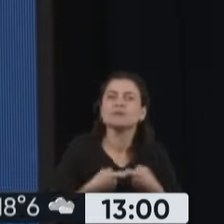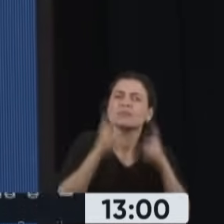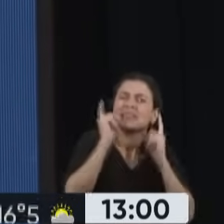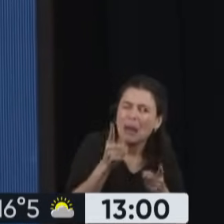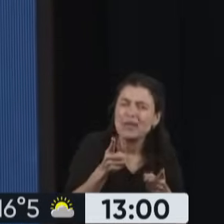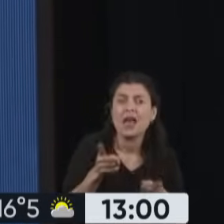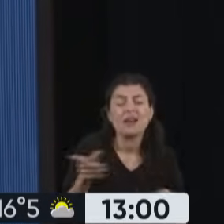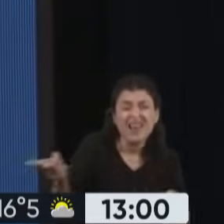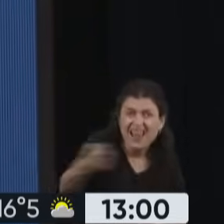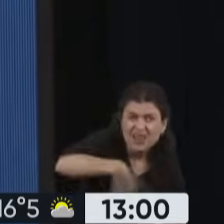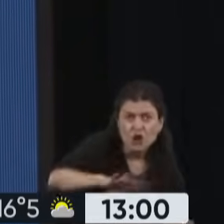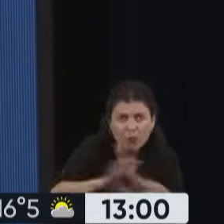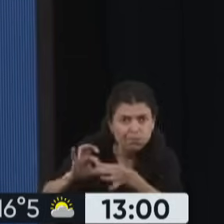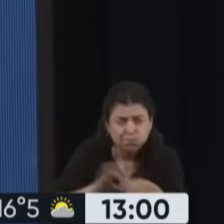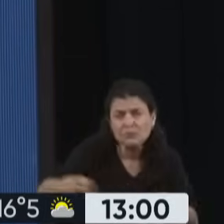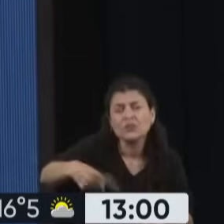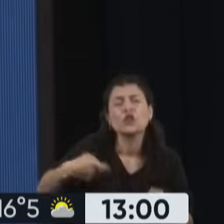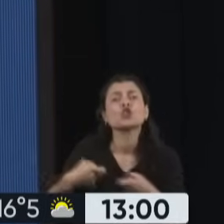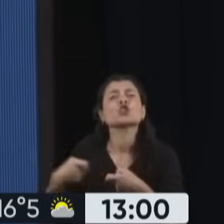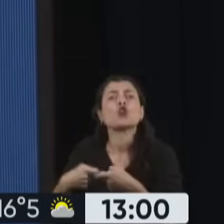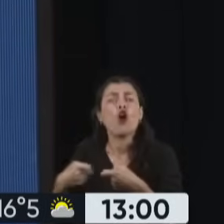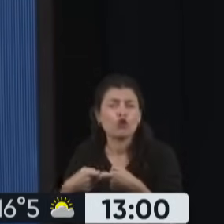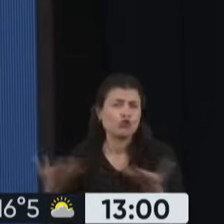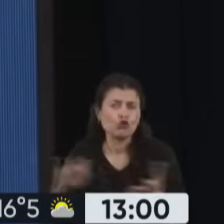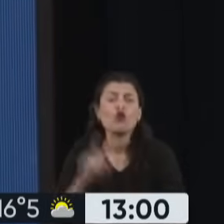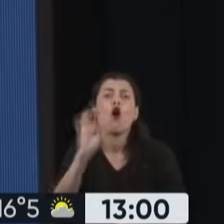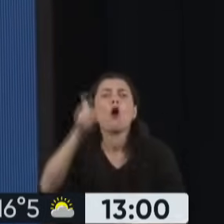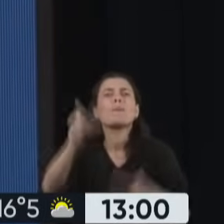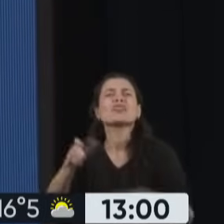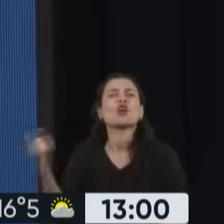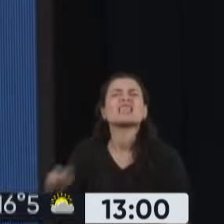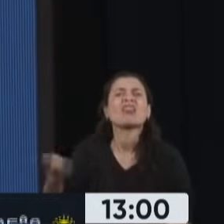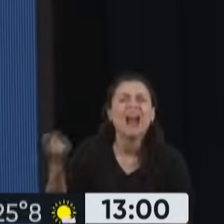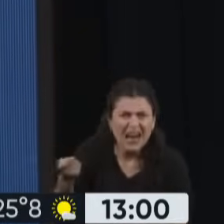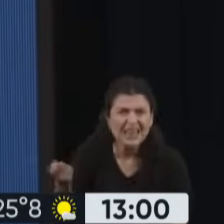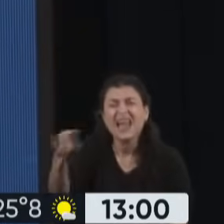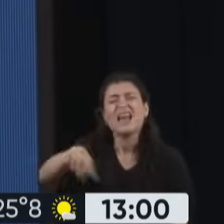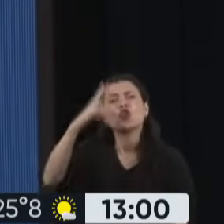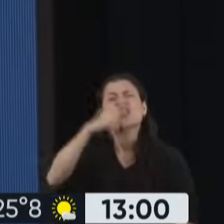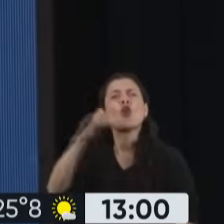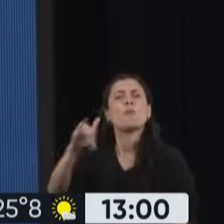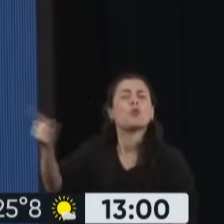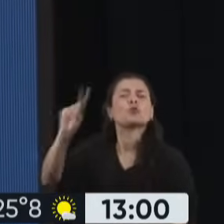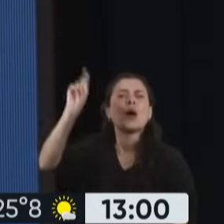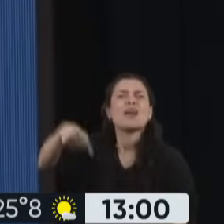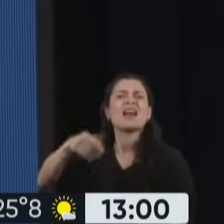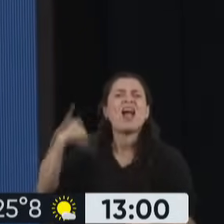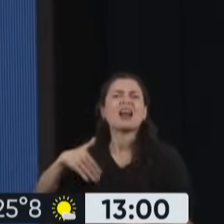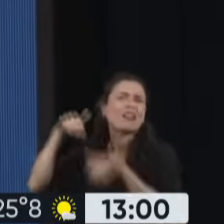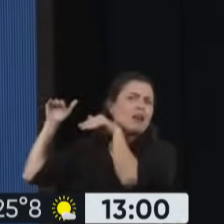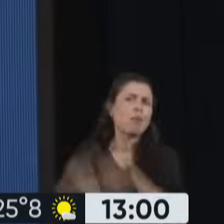los sindigarcas o sean los profesionales funcionales a este conjunto de hijos de puta que cagaron el país.